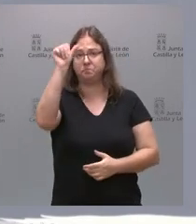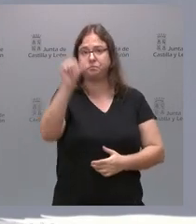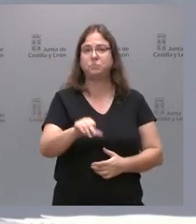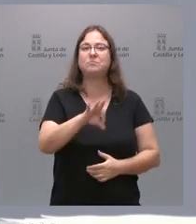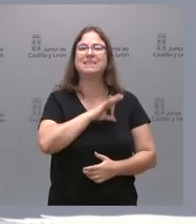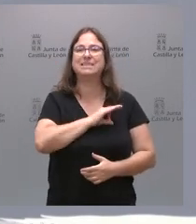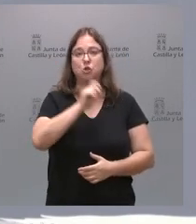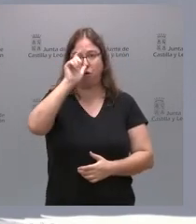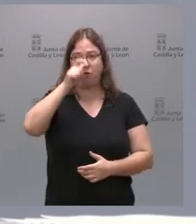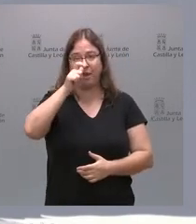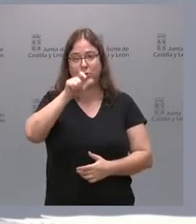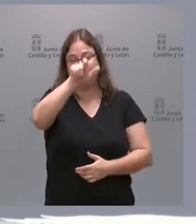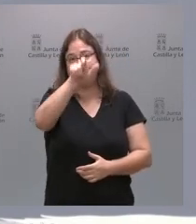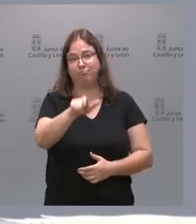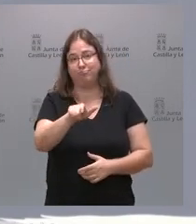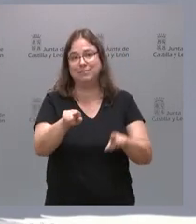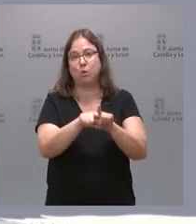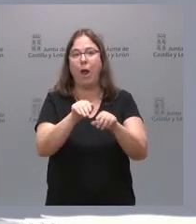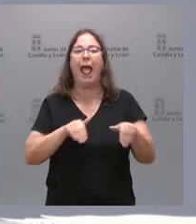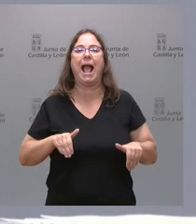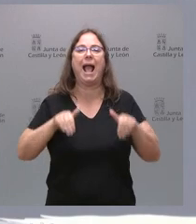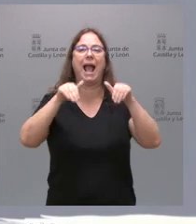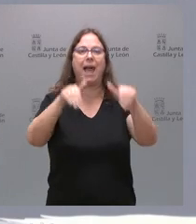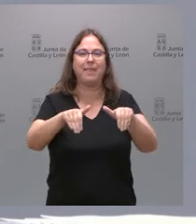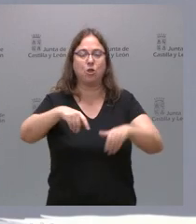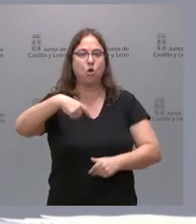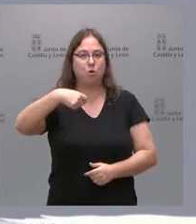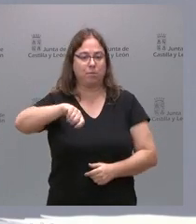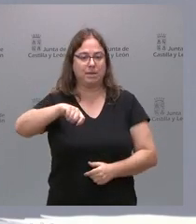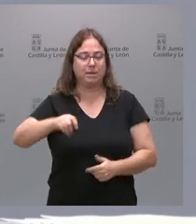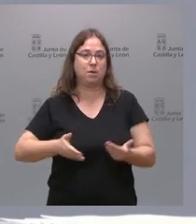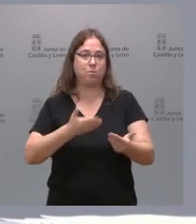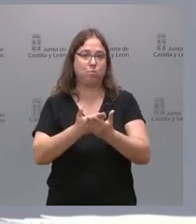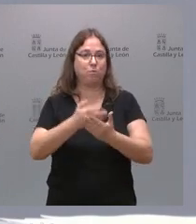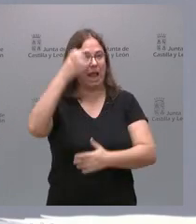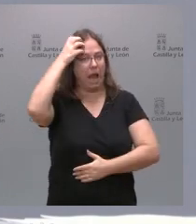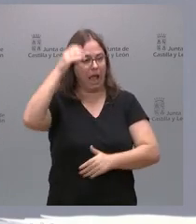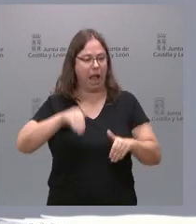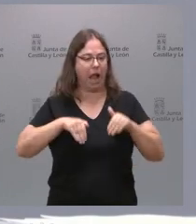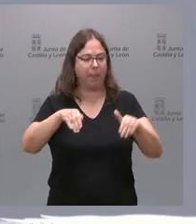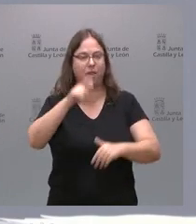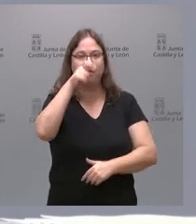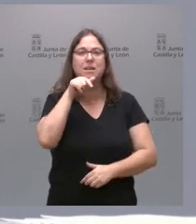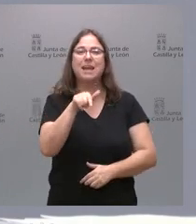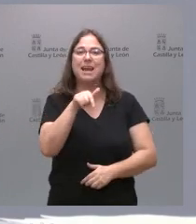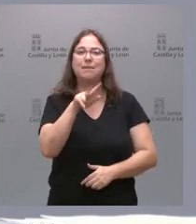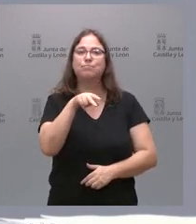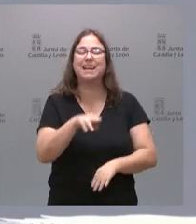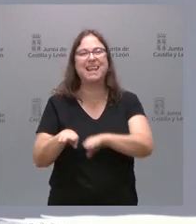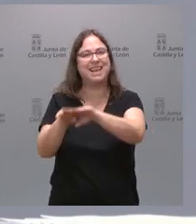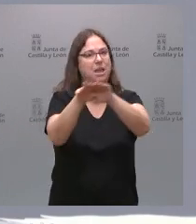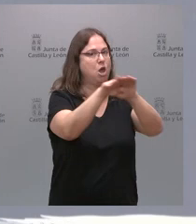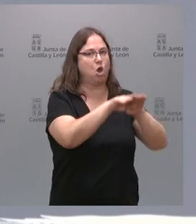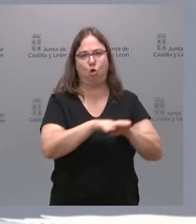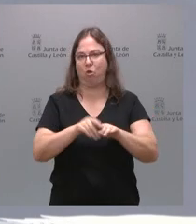y hablo de él como candidato a la presidencia del gobierno que ha sido propuesto por Su Majestad el rey siempre lo he oído hablar de la igualdad de todos los